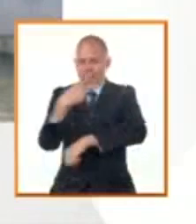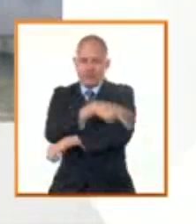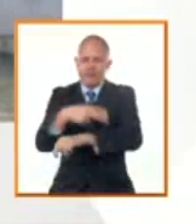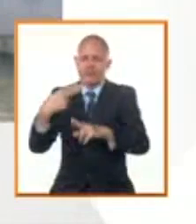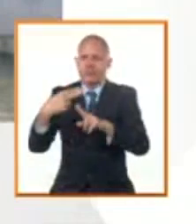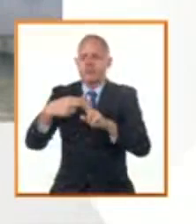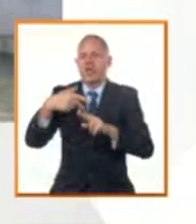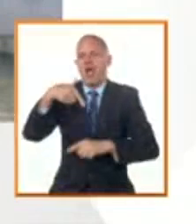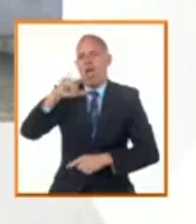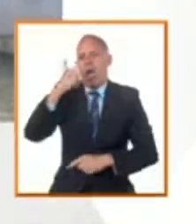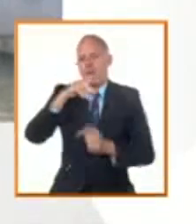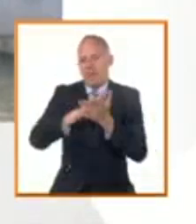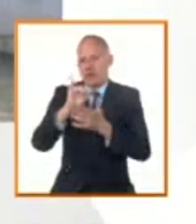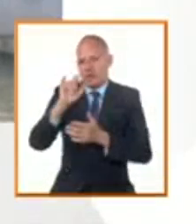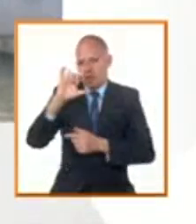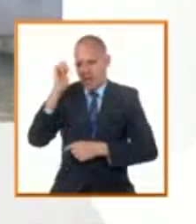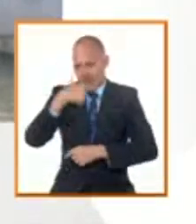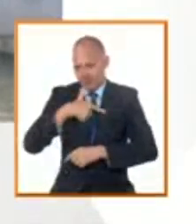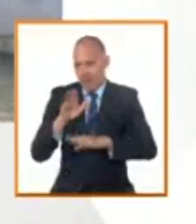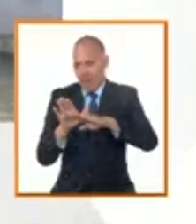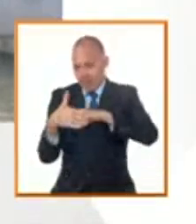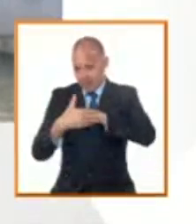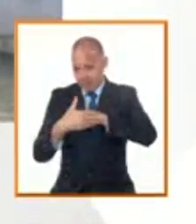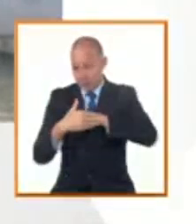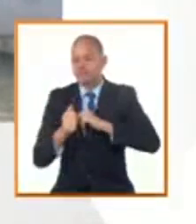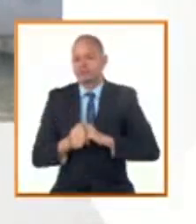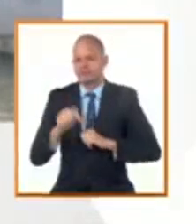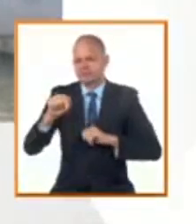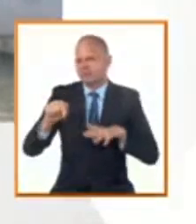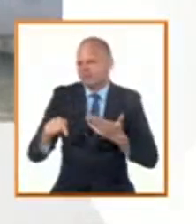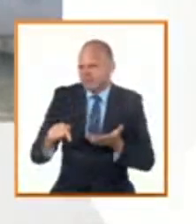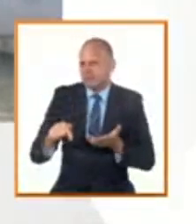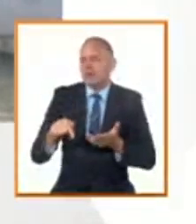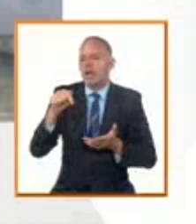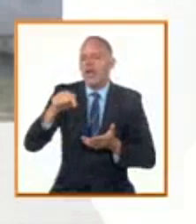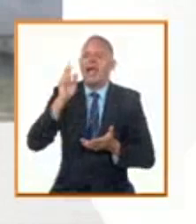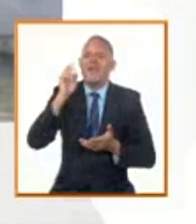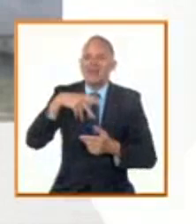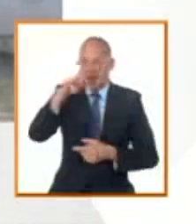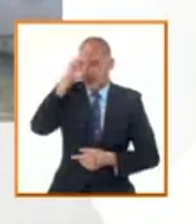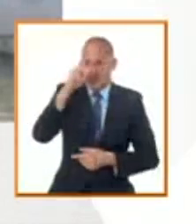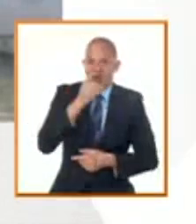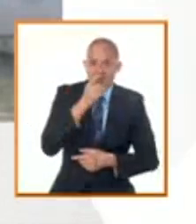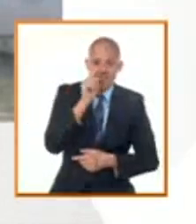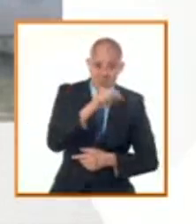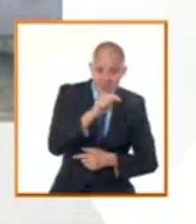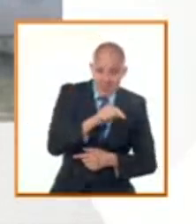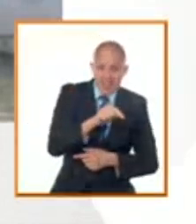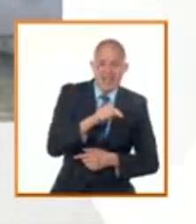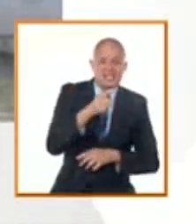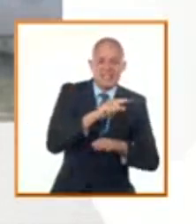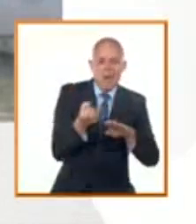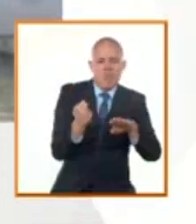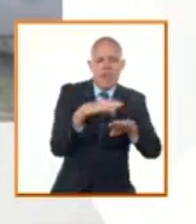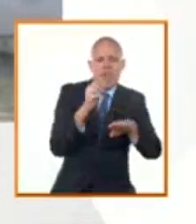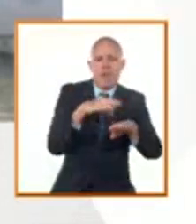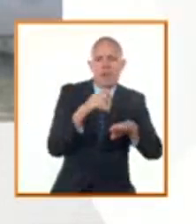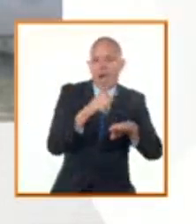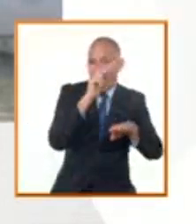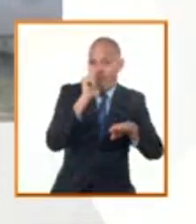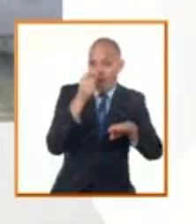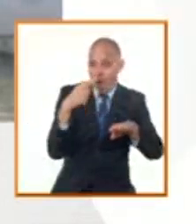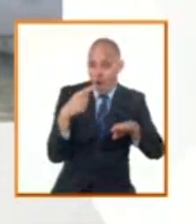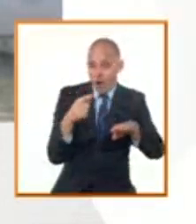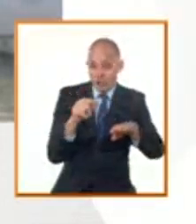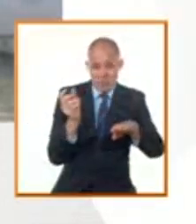181.79 kilogramos de marihuana por la costa oriental del país. Todos estos individuos fueron detenidos y puestos a disposición de